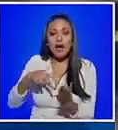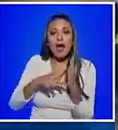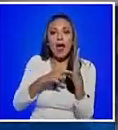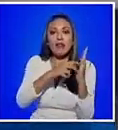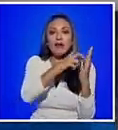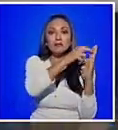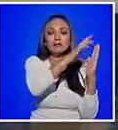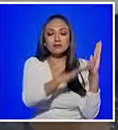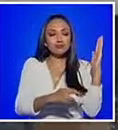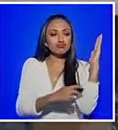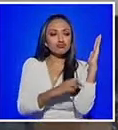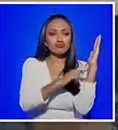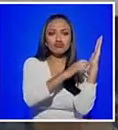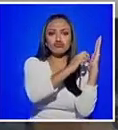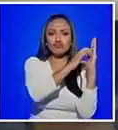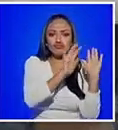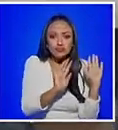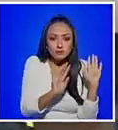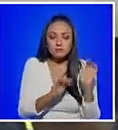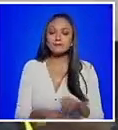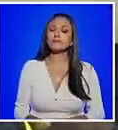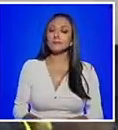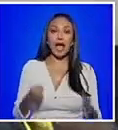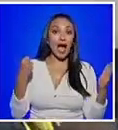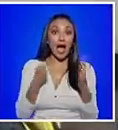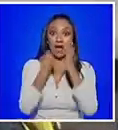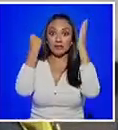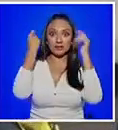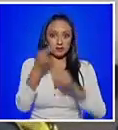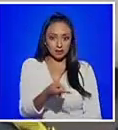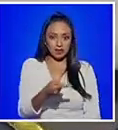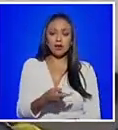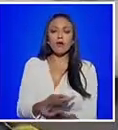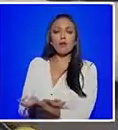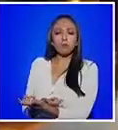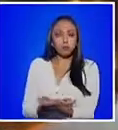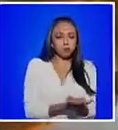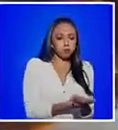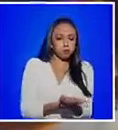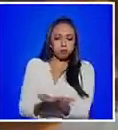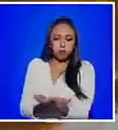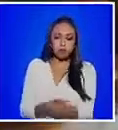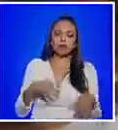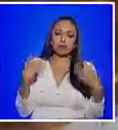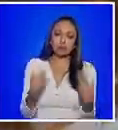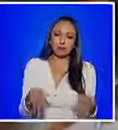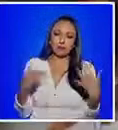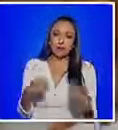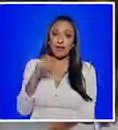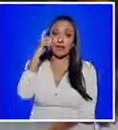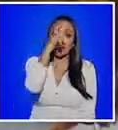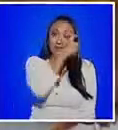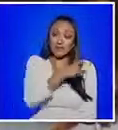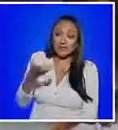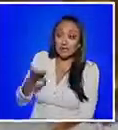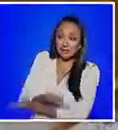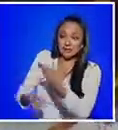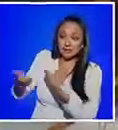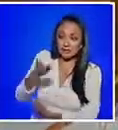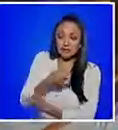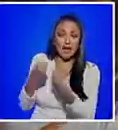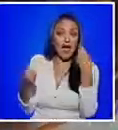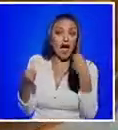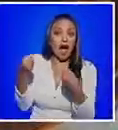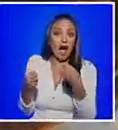las instalaciones. Tras el aparatoso accidente, los bomberos realizaron una compleja maniobra para retirar el